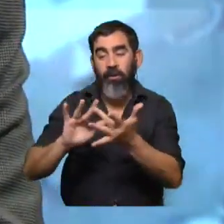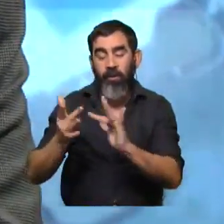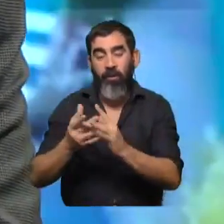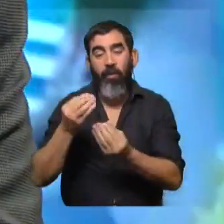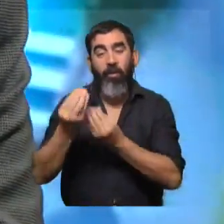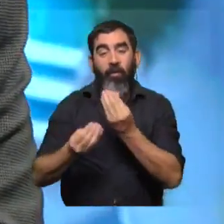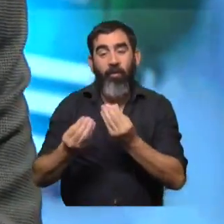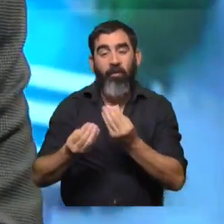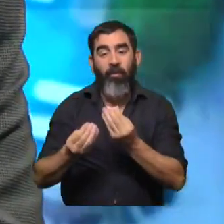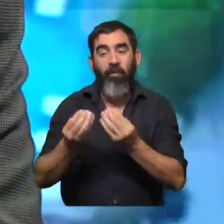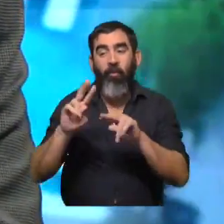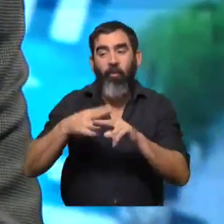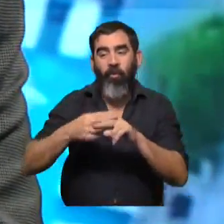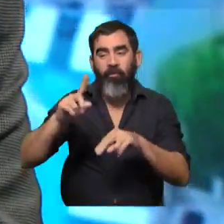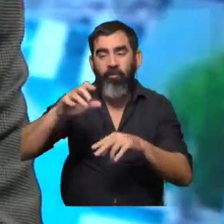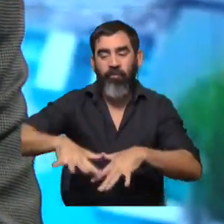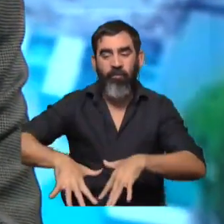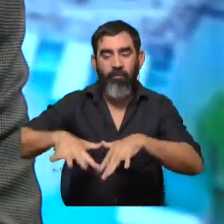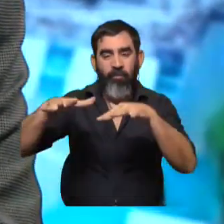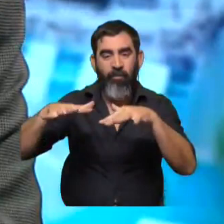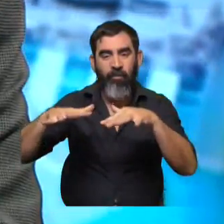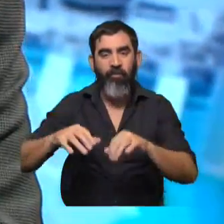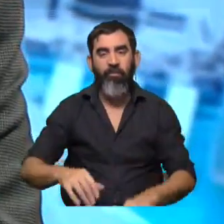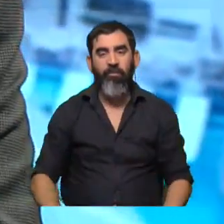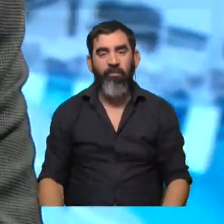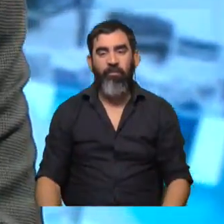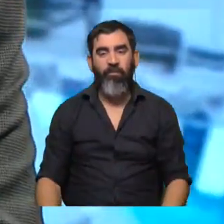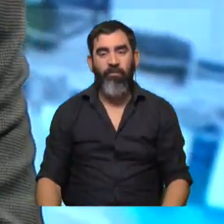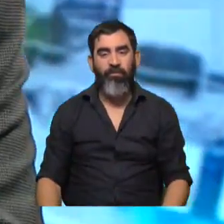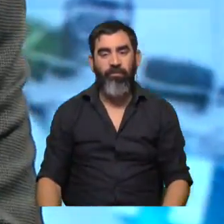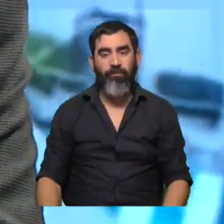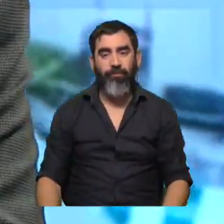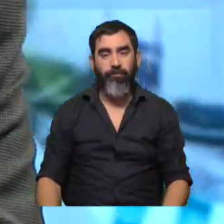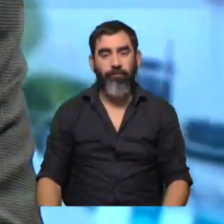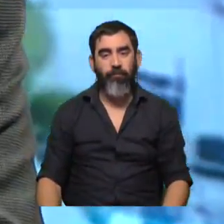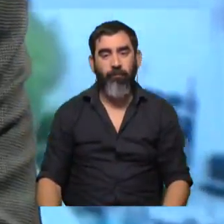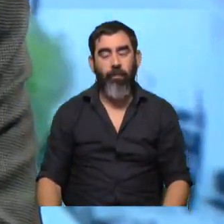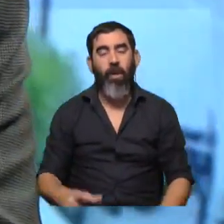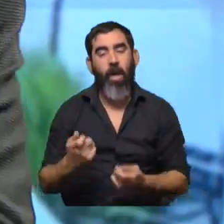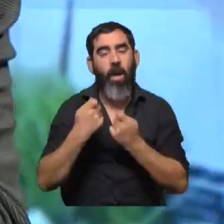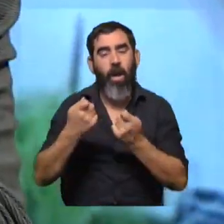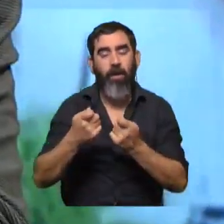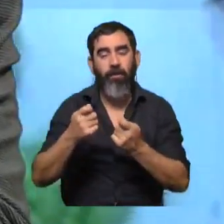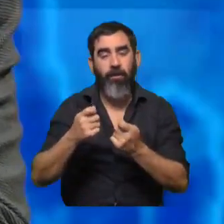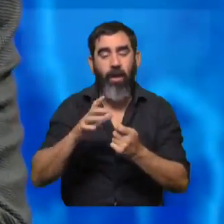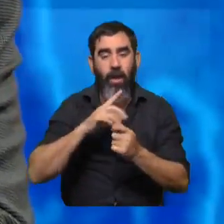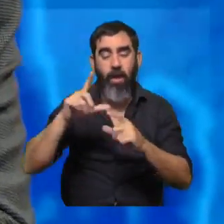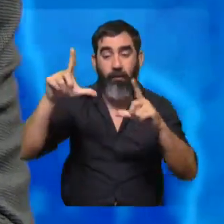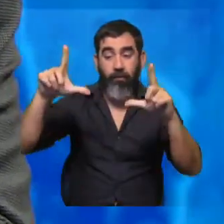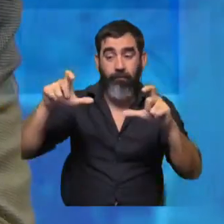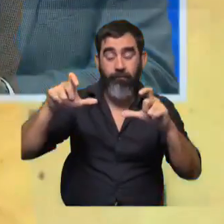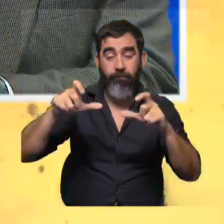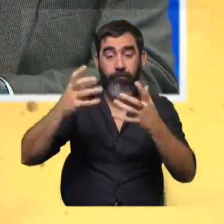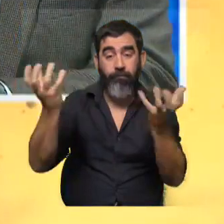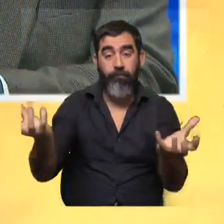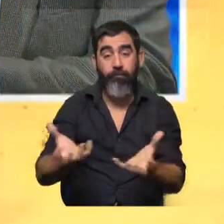su capacidad de recarga. Tenemos más o menos aproximación de qué usamos. Ahí estamos viendo fotos de las imágenes de las termas